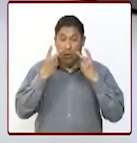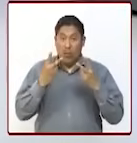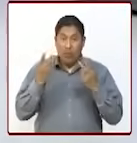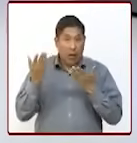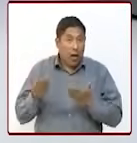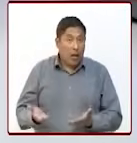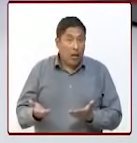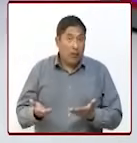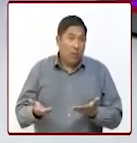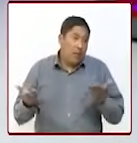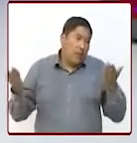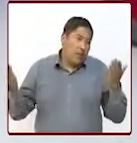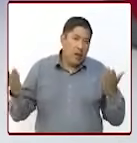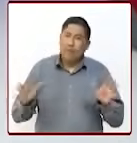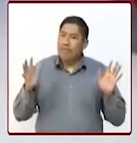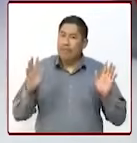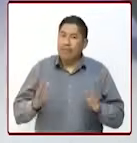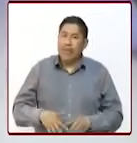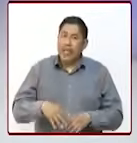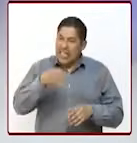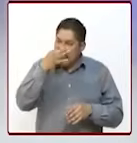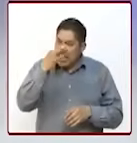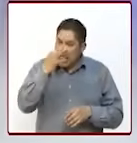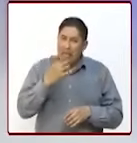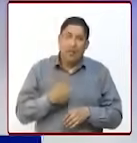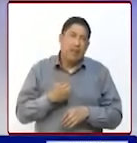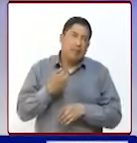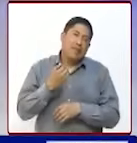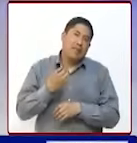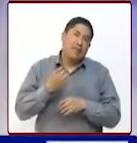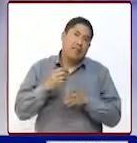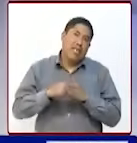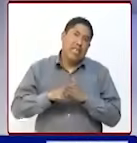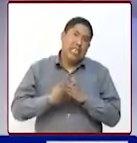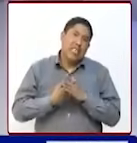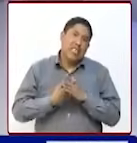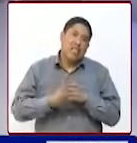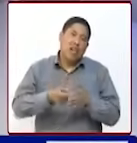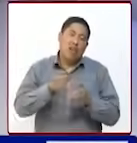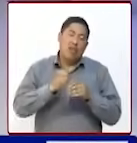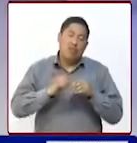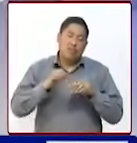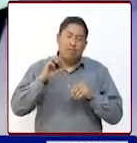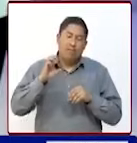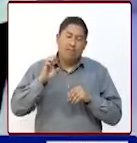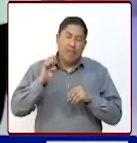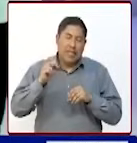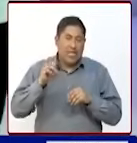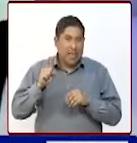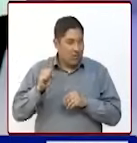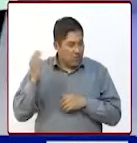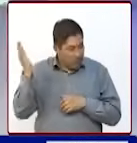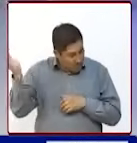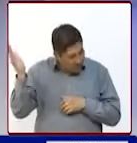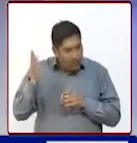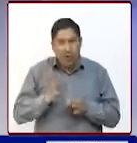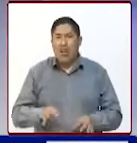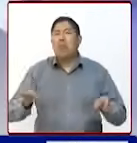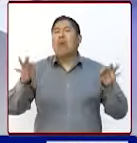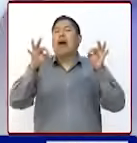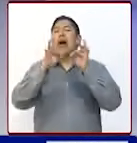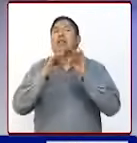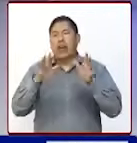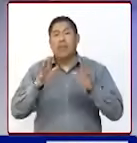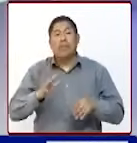acá, no queda ni un día. Quedan menos de 12 horas, señores, para el inicio del censo, de esta consulta que va a ser muy importante para nosotros.